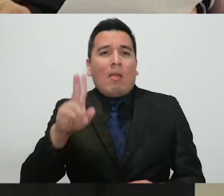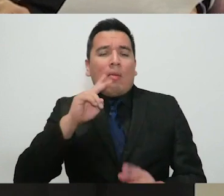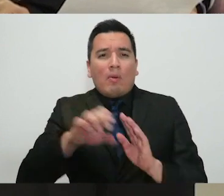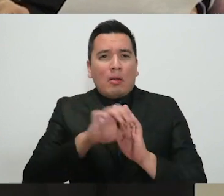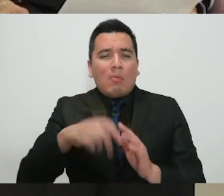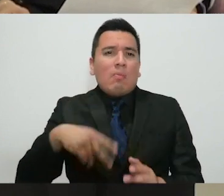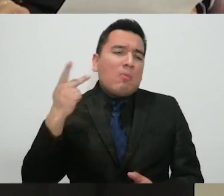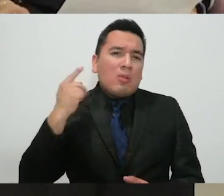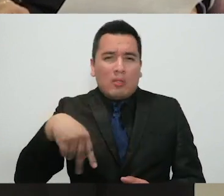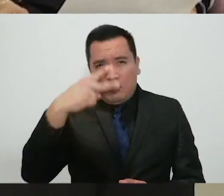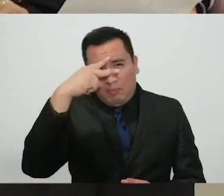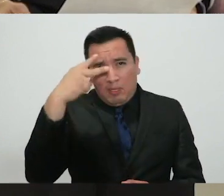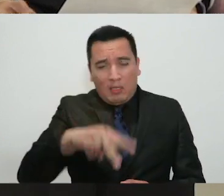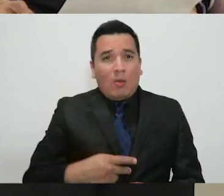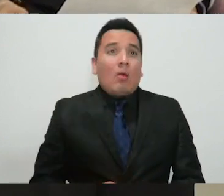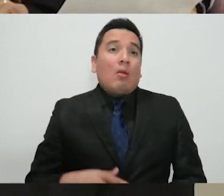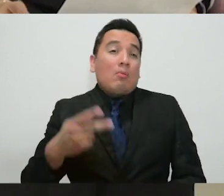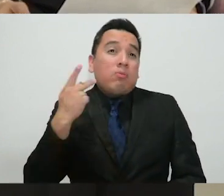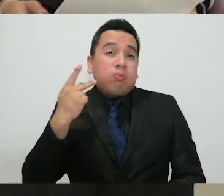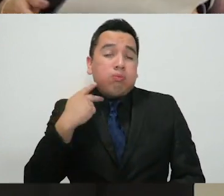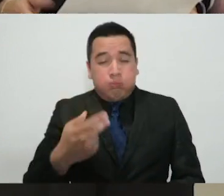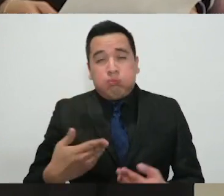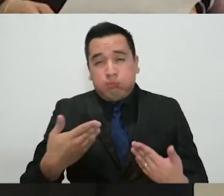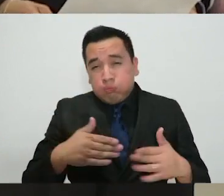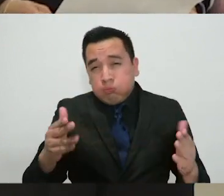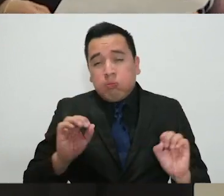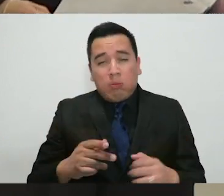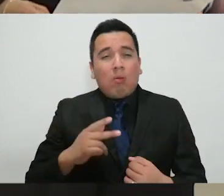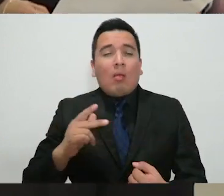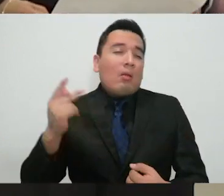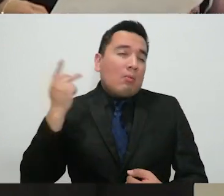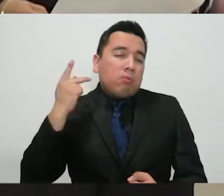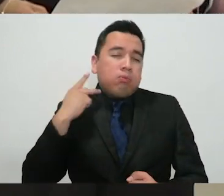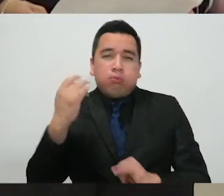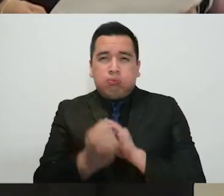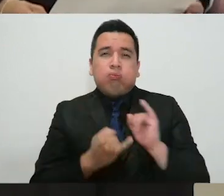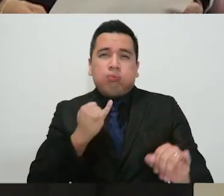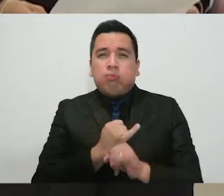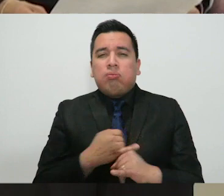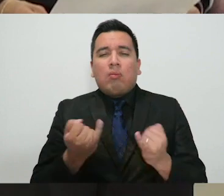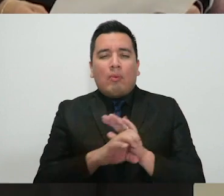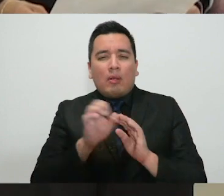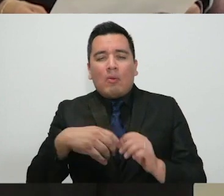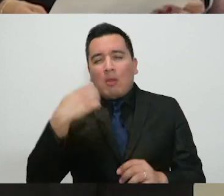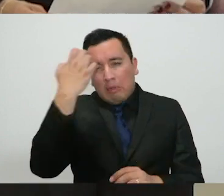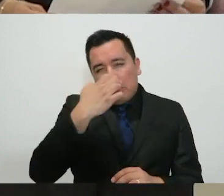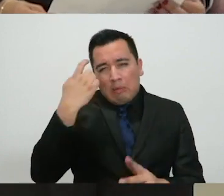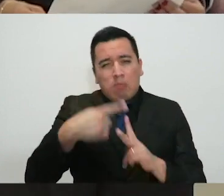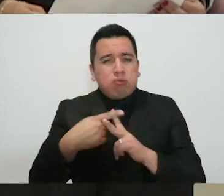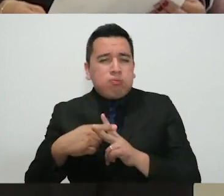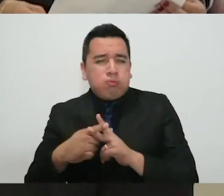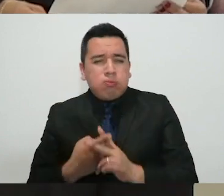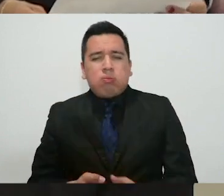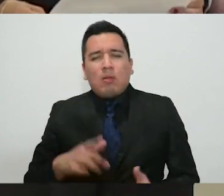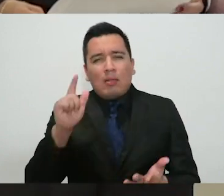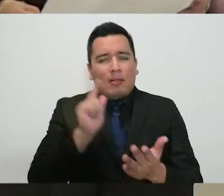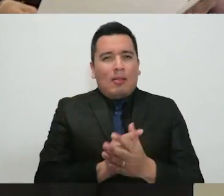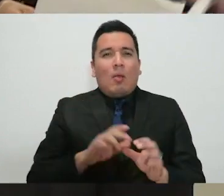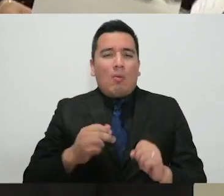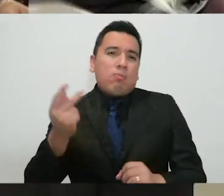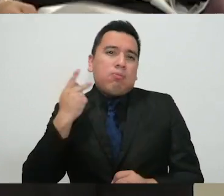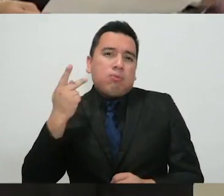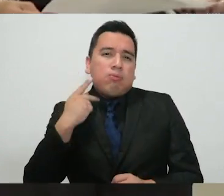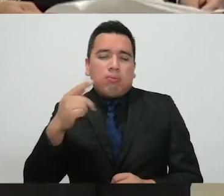del sistema político mexicano, políticas públicas e internacionales, así como análisis estadístico, cualitativo, legal